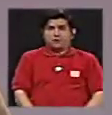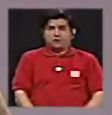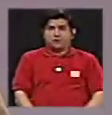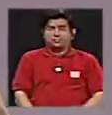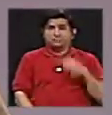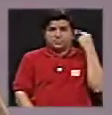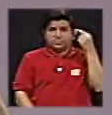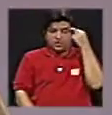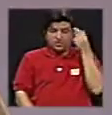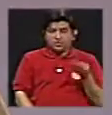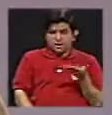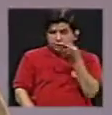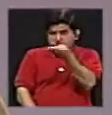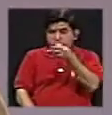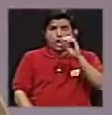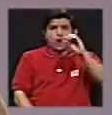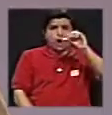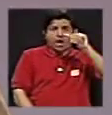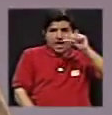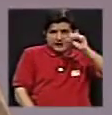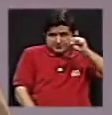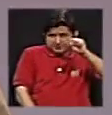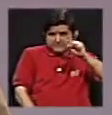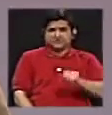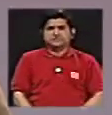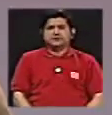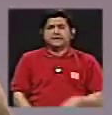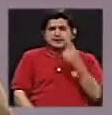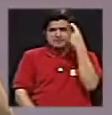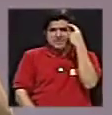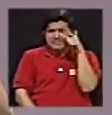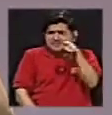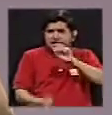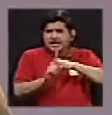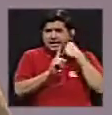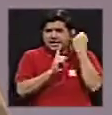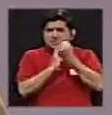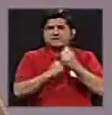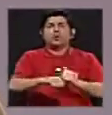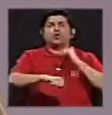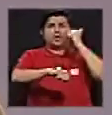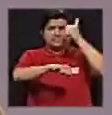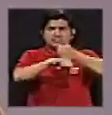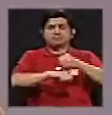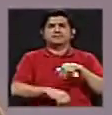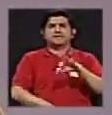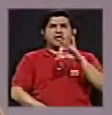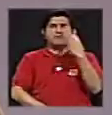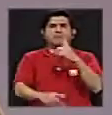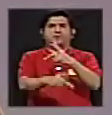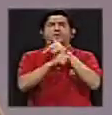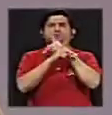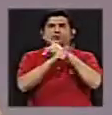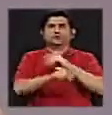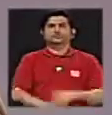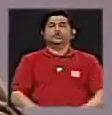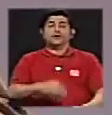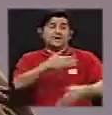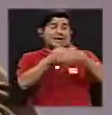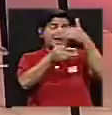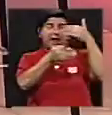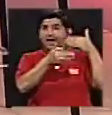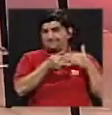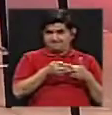del gobierno a OAS, en previsión de eso fue que planteamos las medidas, ¿no? Mucho antes de